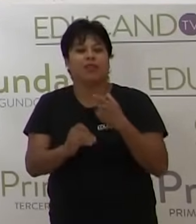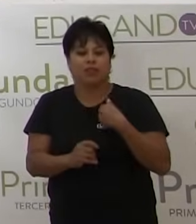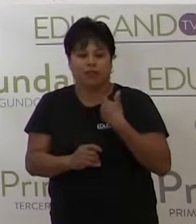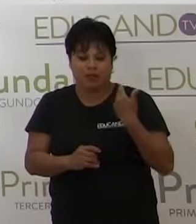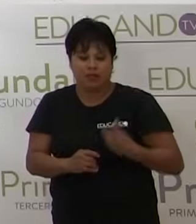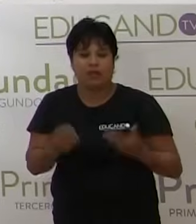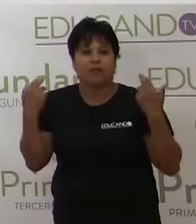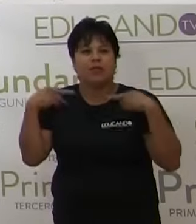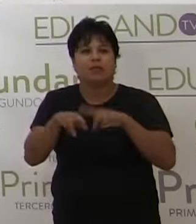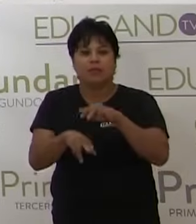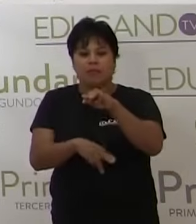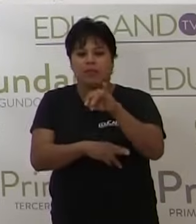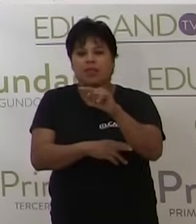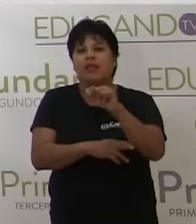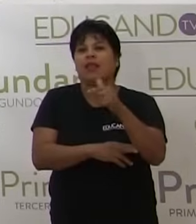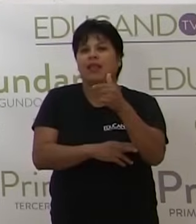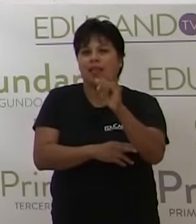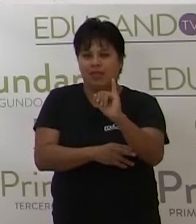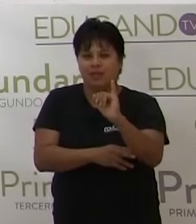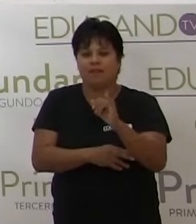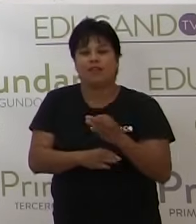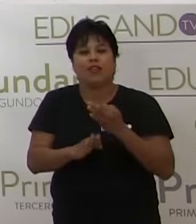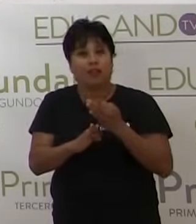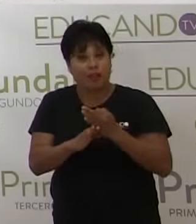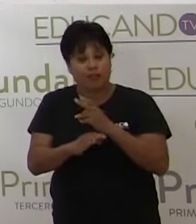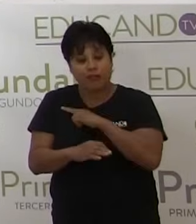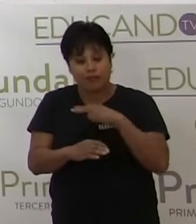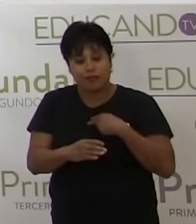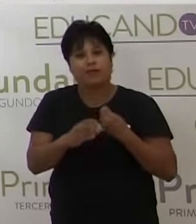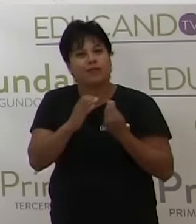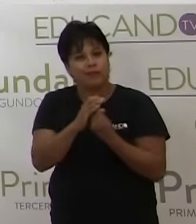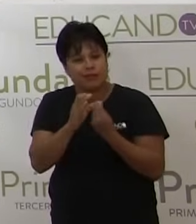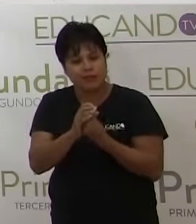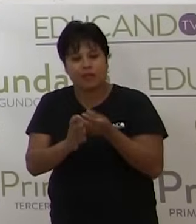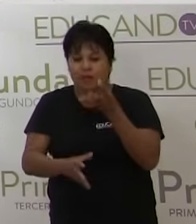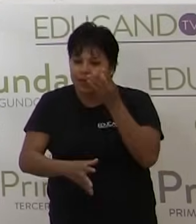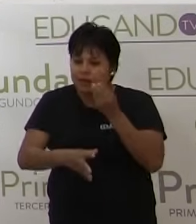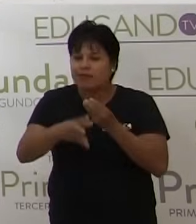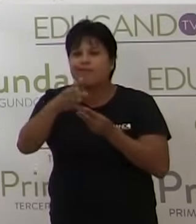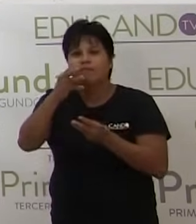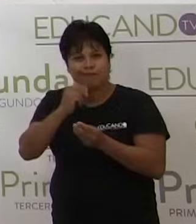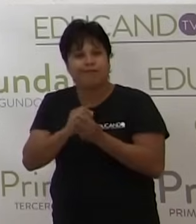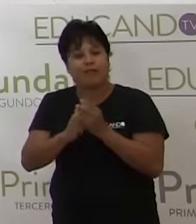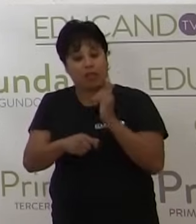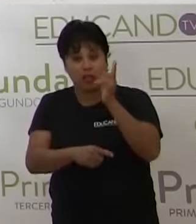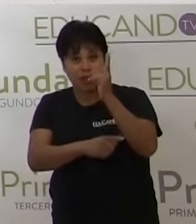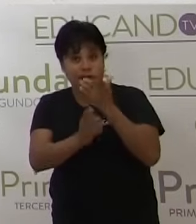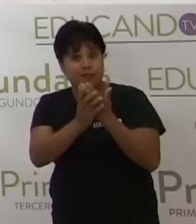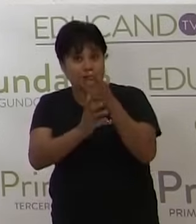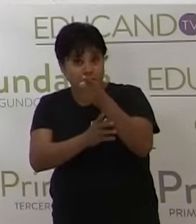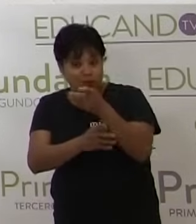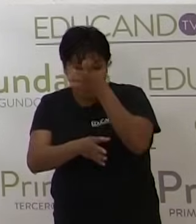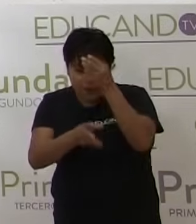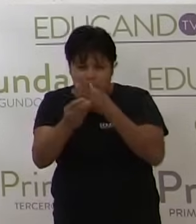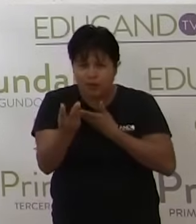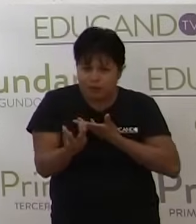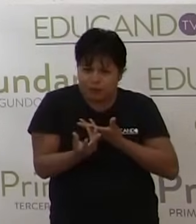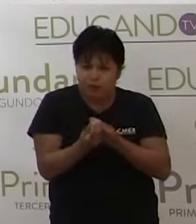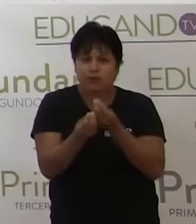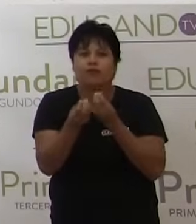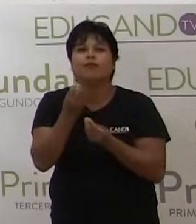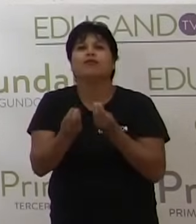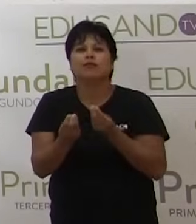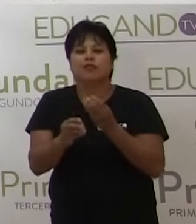soy la maestra mitaí y vamos a estar de la mano en este recorrido por el aprendizaje Espero que juntos aprendamos mucho